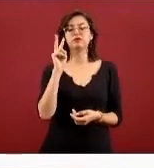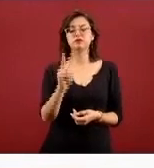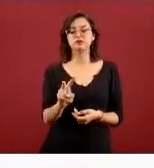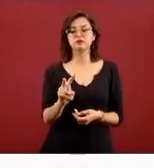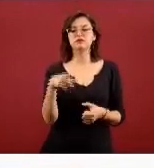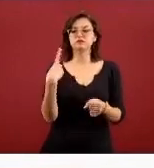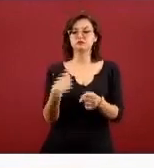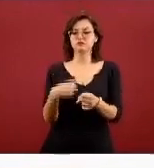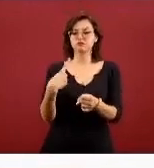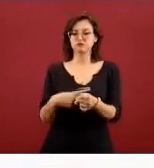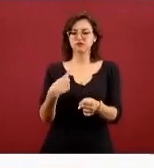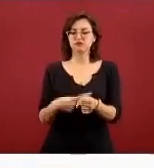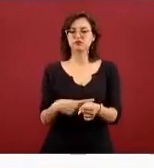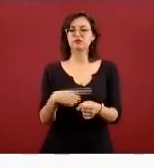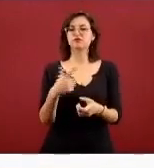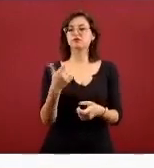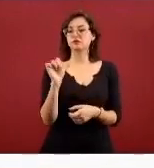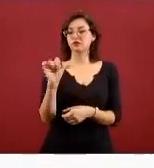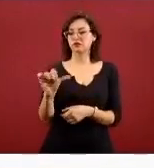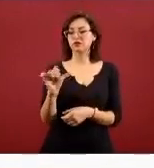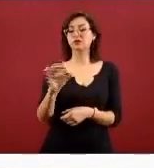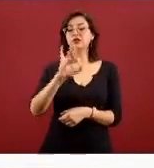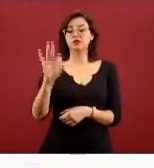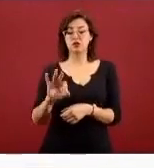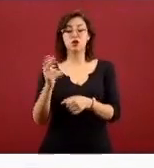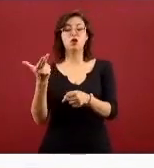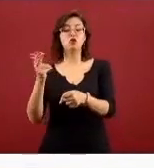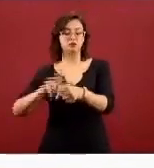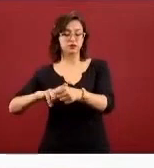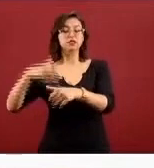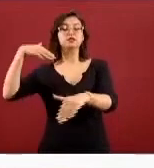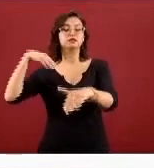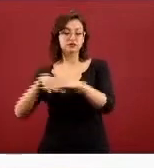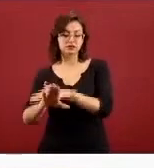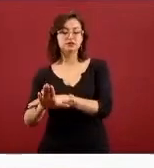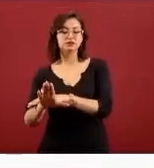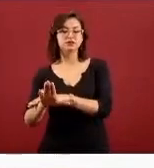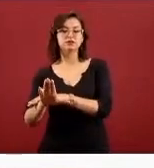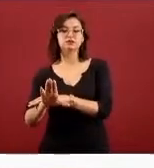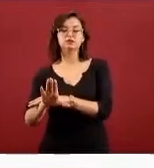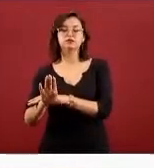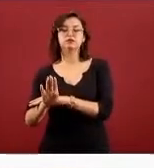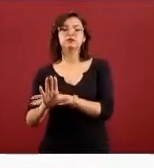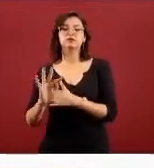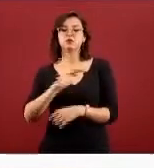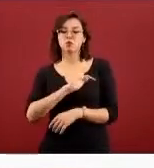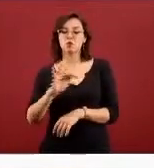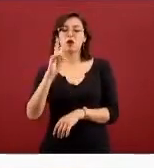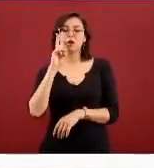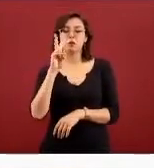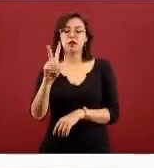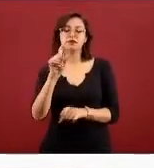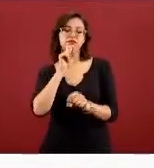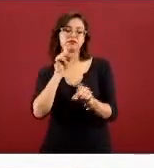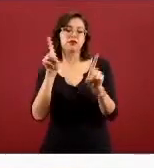enfermedad, 16%, que son casos que en su momento tuvieron que ser hospitalizados, podemos ver en el gráfico también cómo se